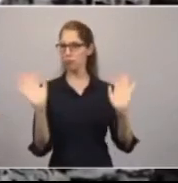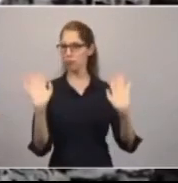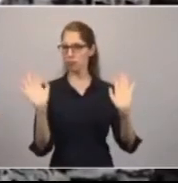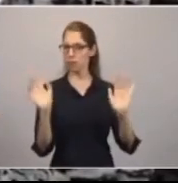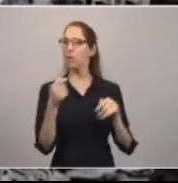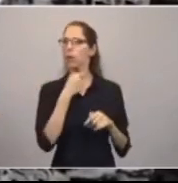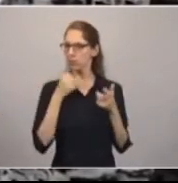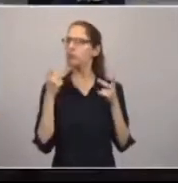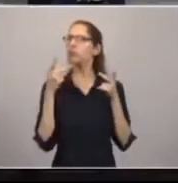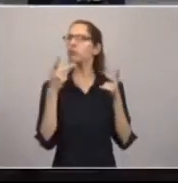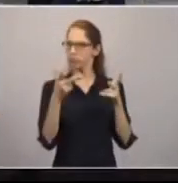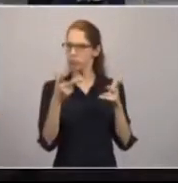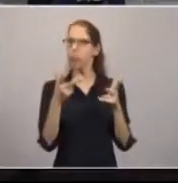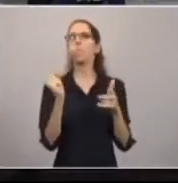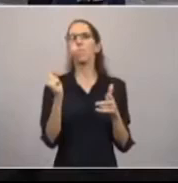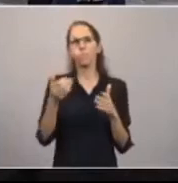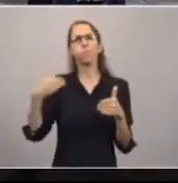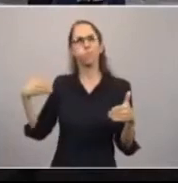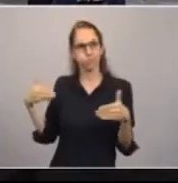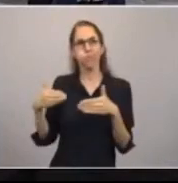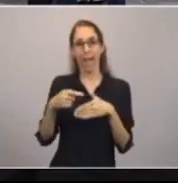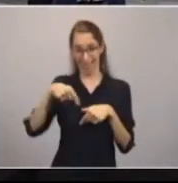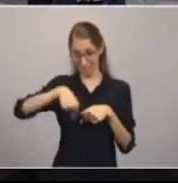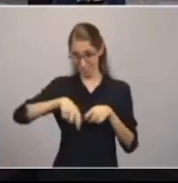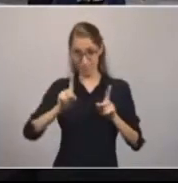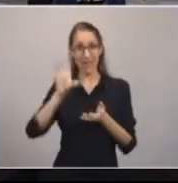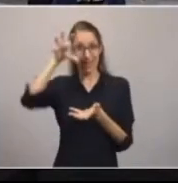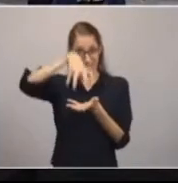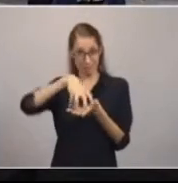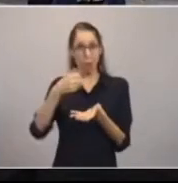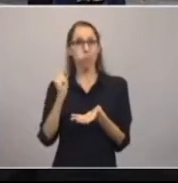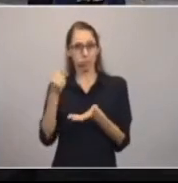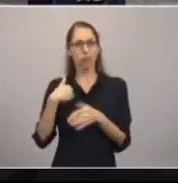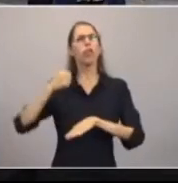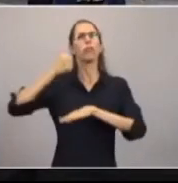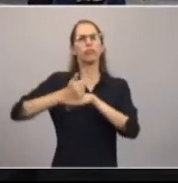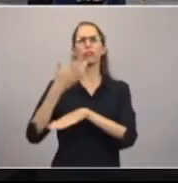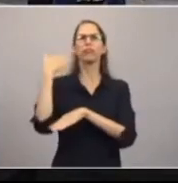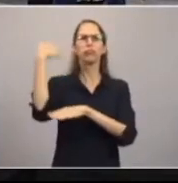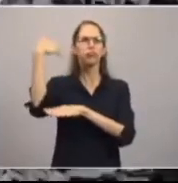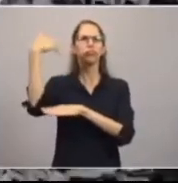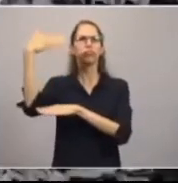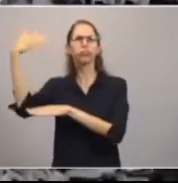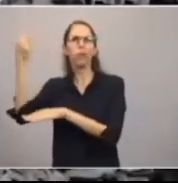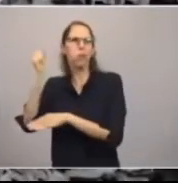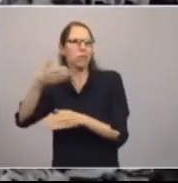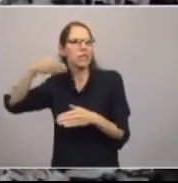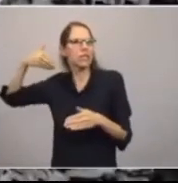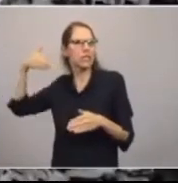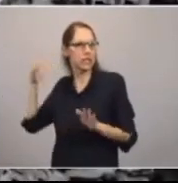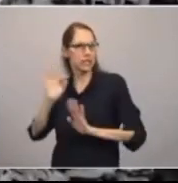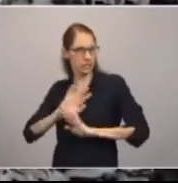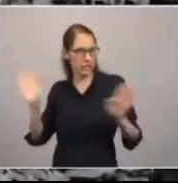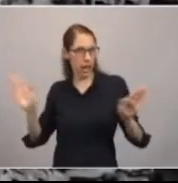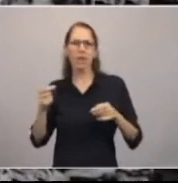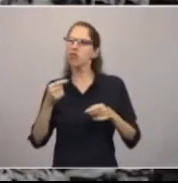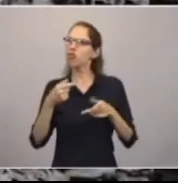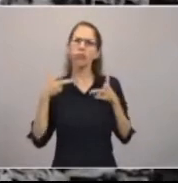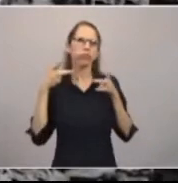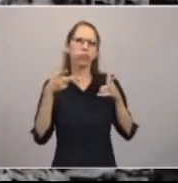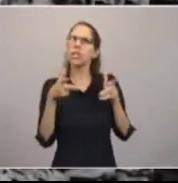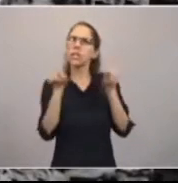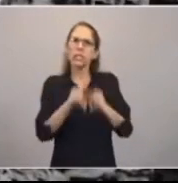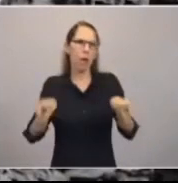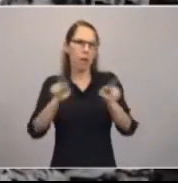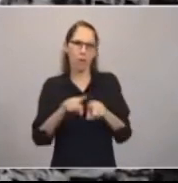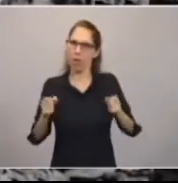parque industrial inaugurando diferentes empresas. Y he dicho siempre lo mismo, así que tengo la ventaja de atenerme siempre